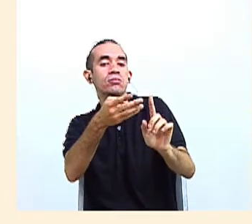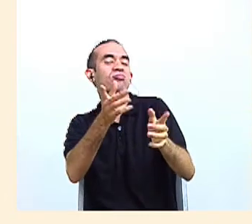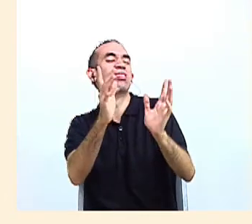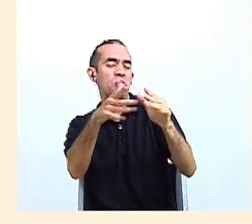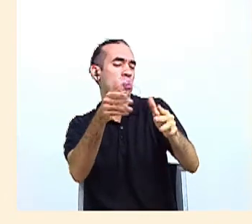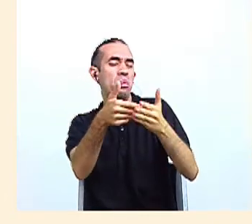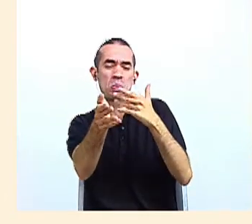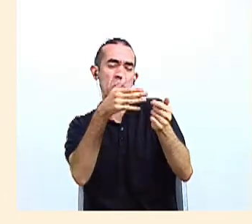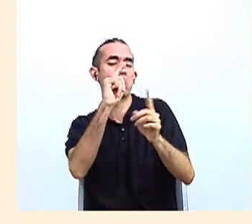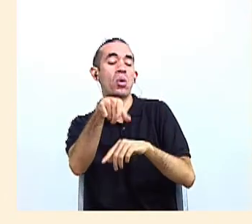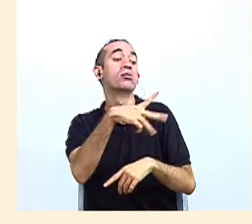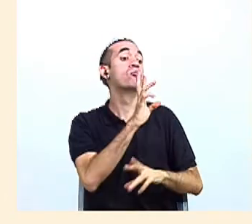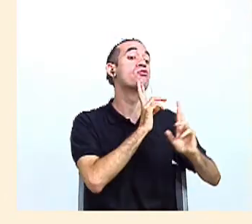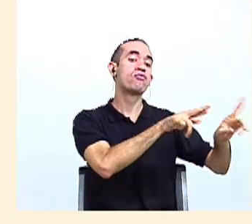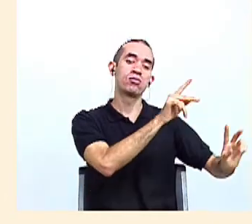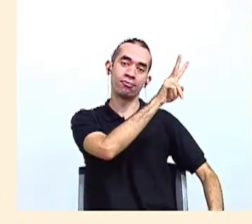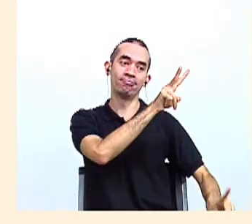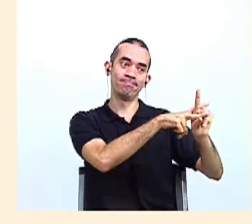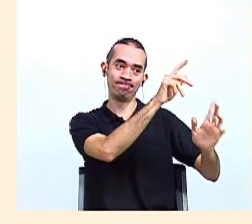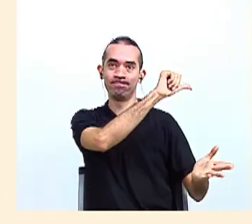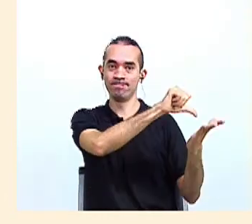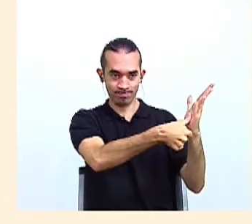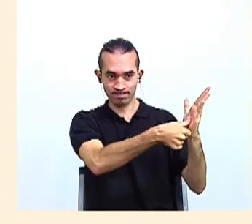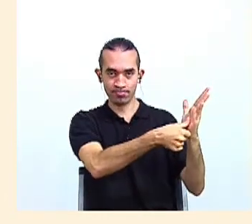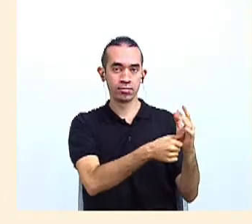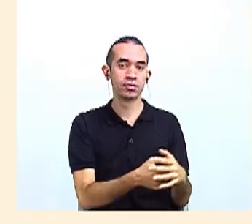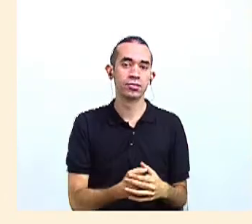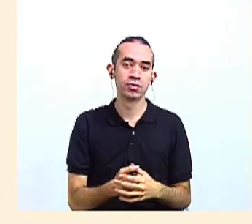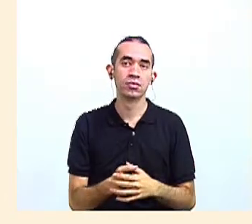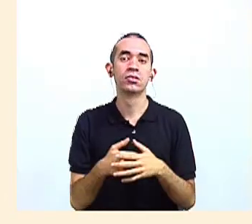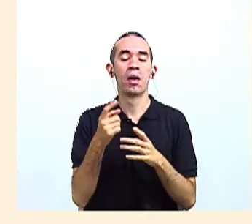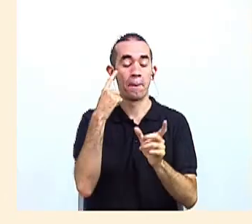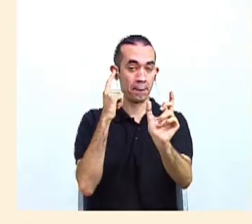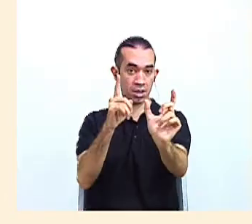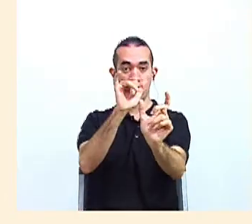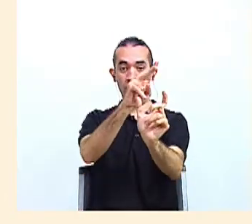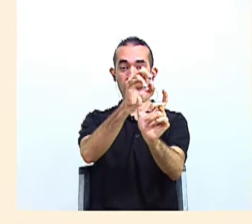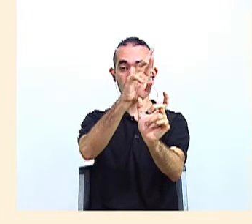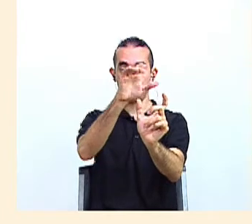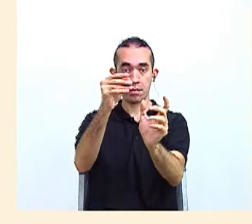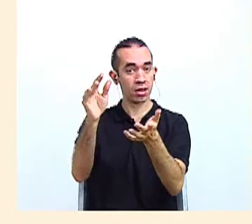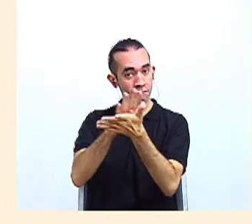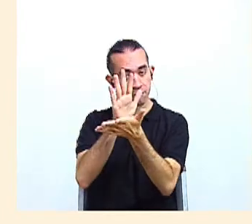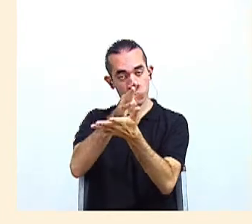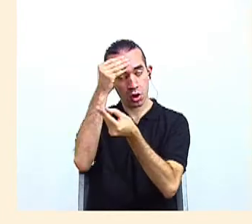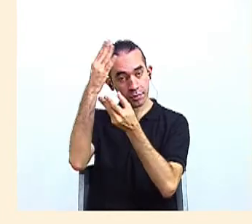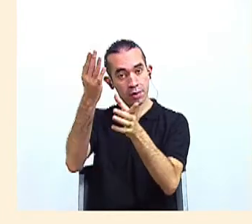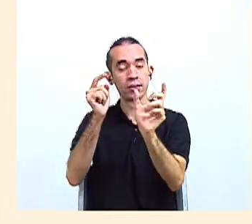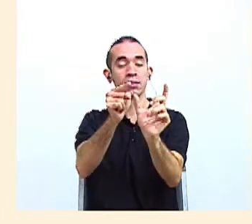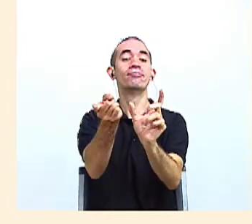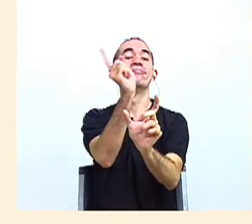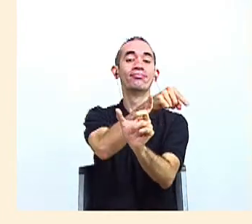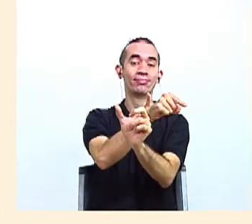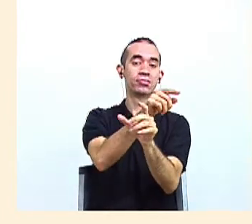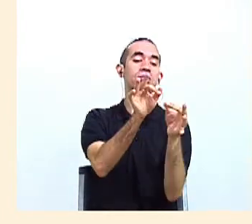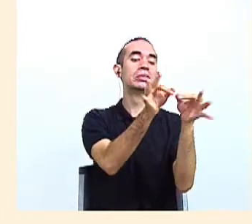ese informe, que es. Igual tenemos modificadores pospuestos en esta frase del organismo internacional.